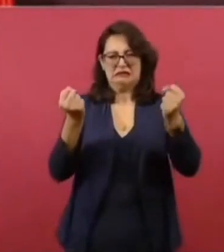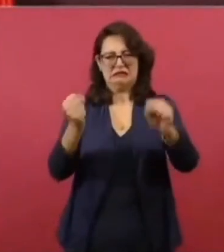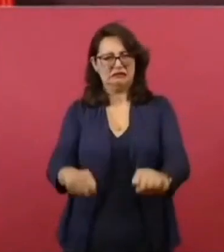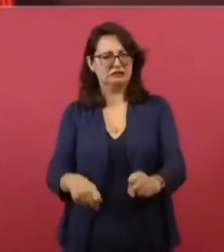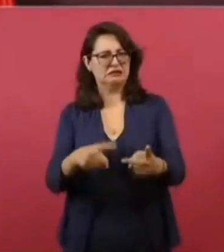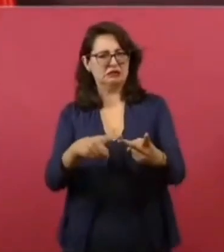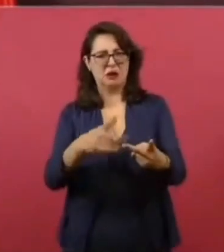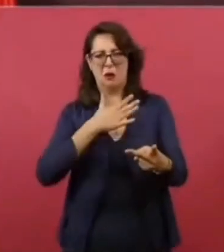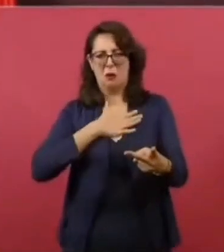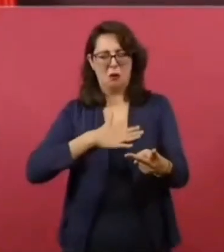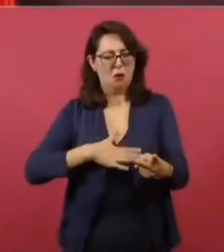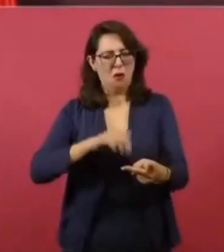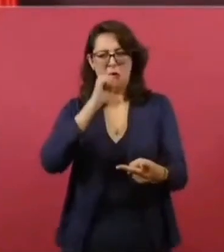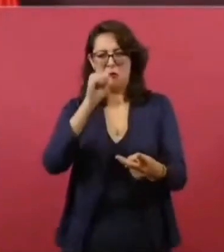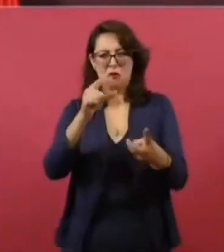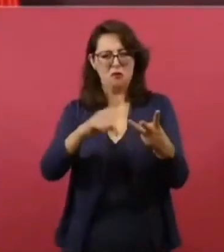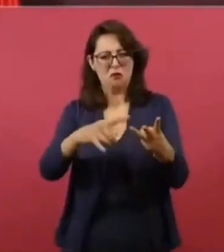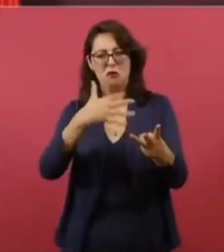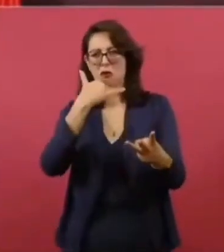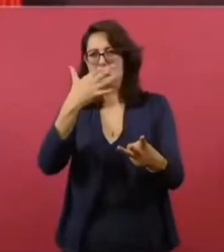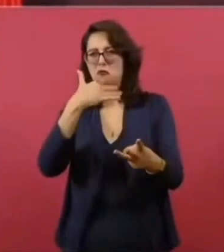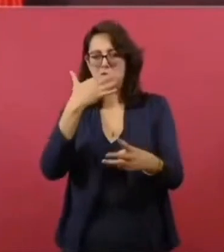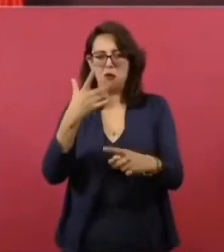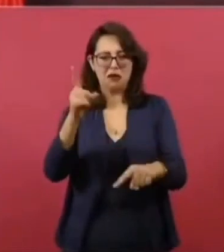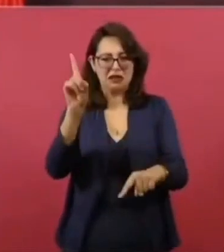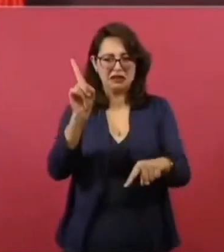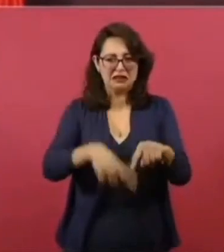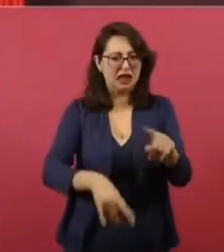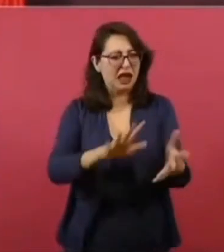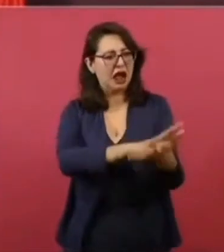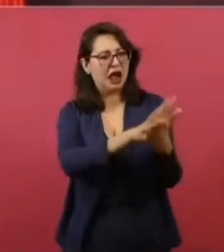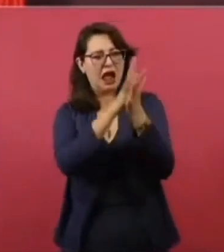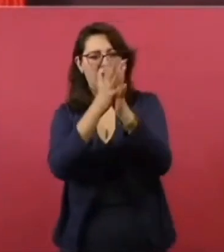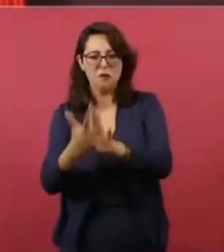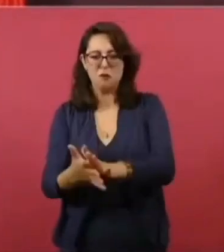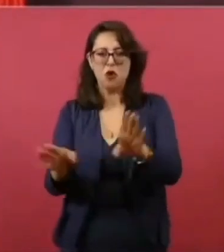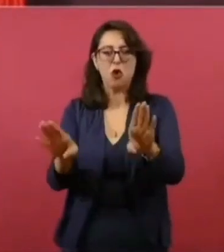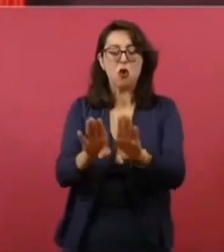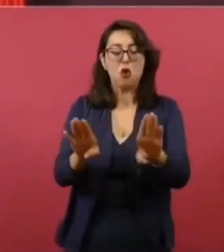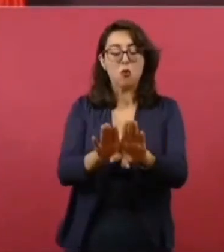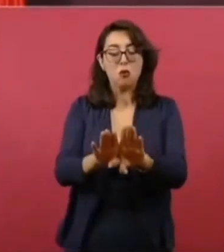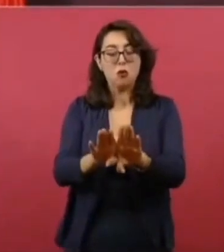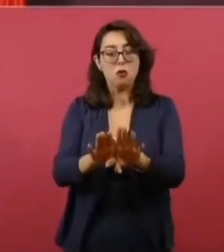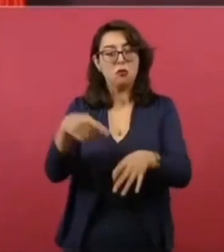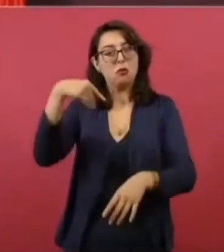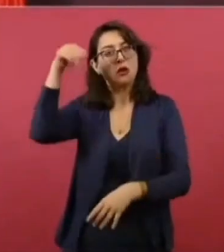injusta y de corrupción, no hay que ser